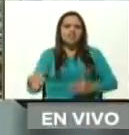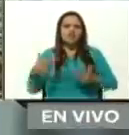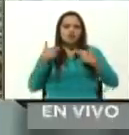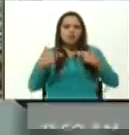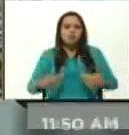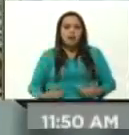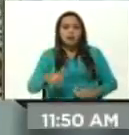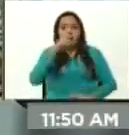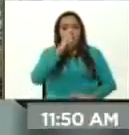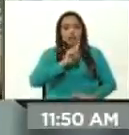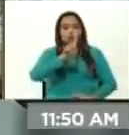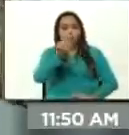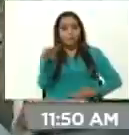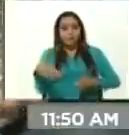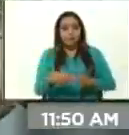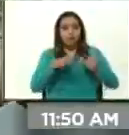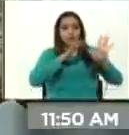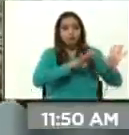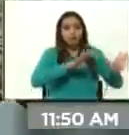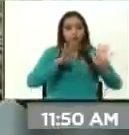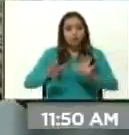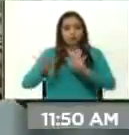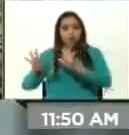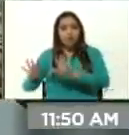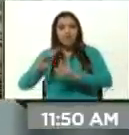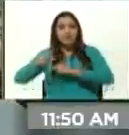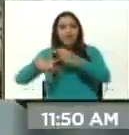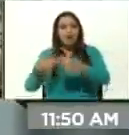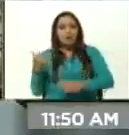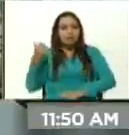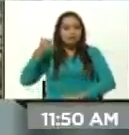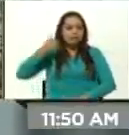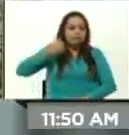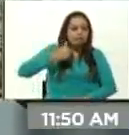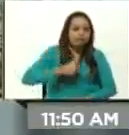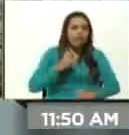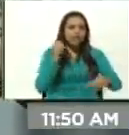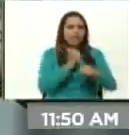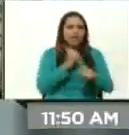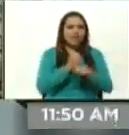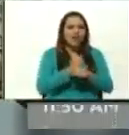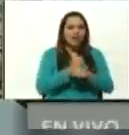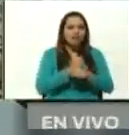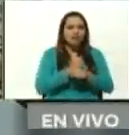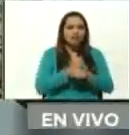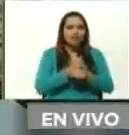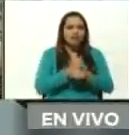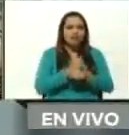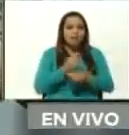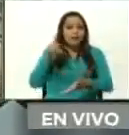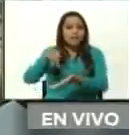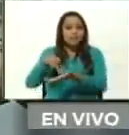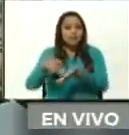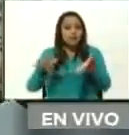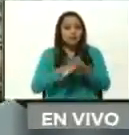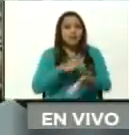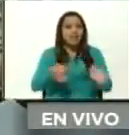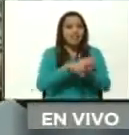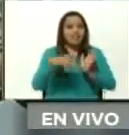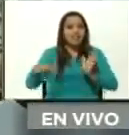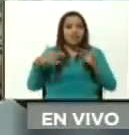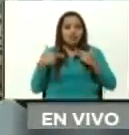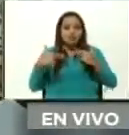año 99. Luego de una larga carrera de activista, de militante de los derechos humanos que se